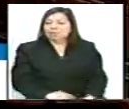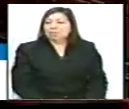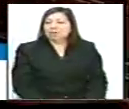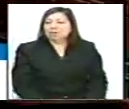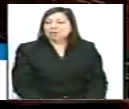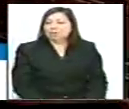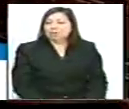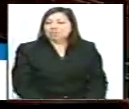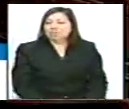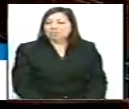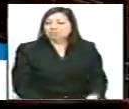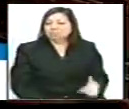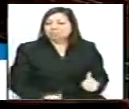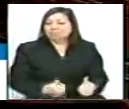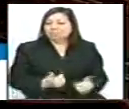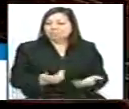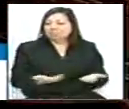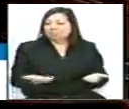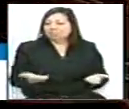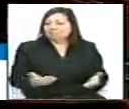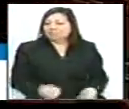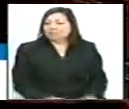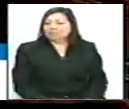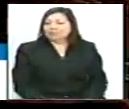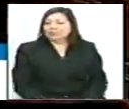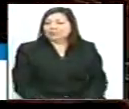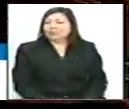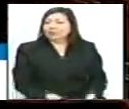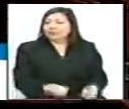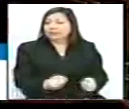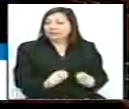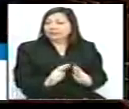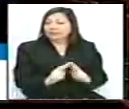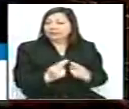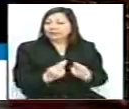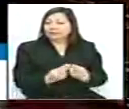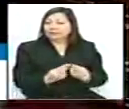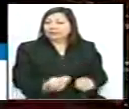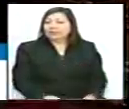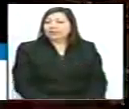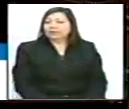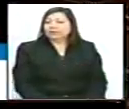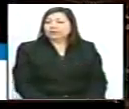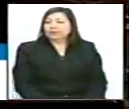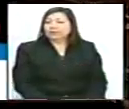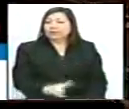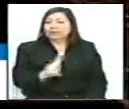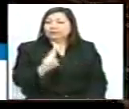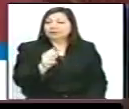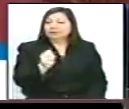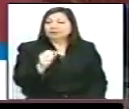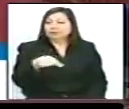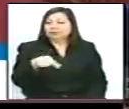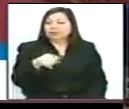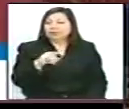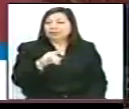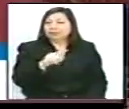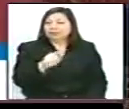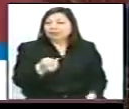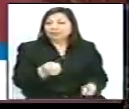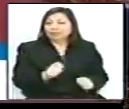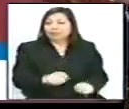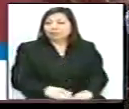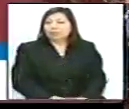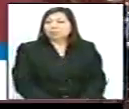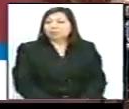bueno, motivo por el cual se tuvo que suspender la sesión. El congresista Vázquez dijo, se